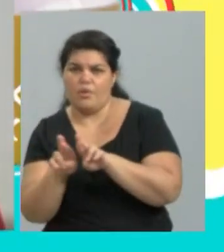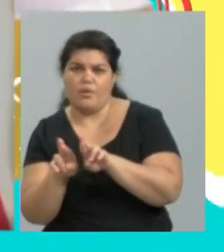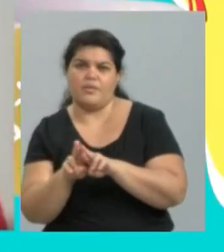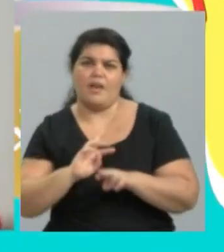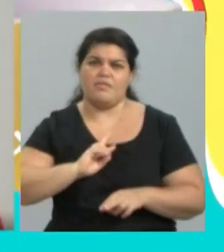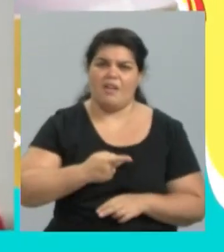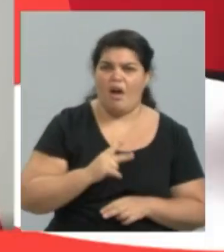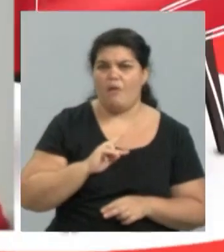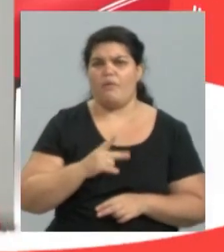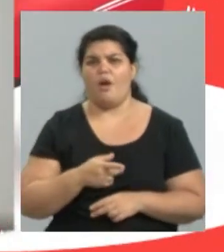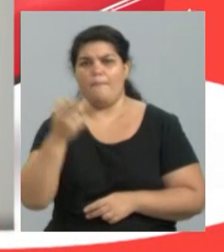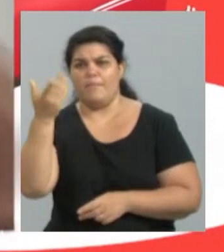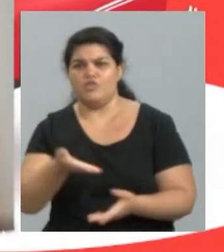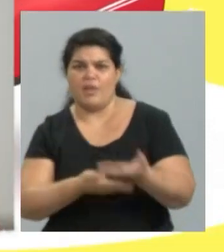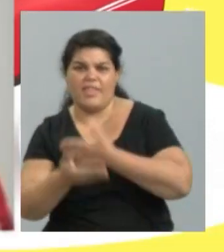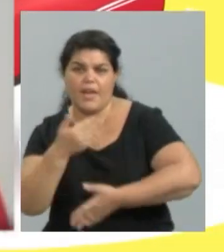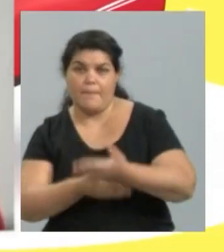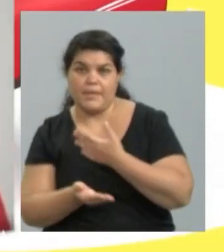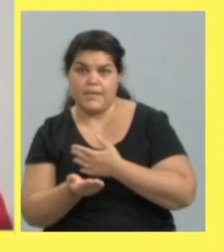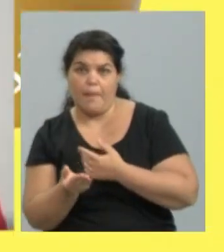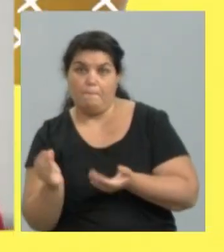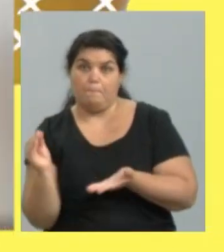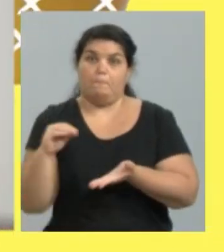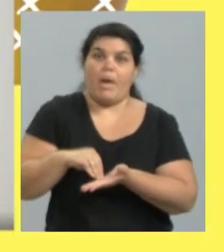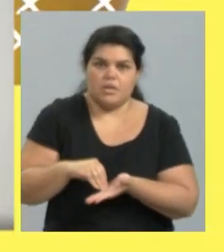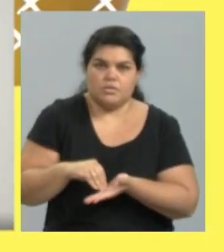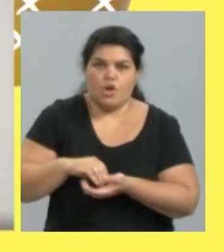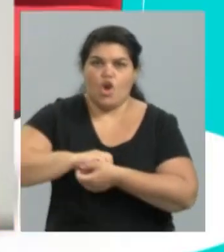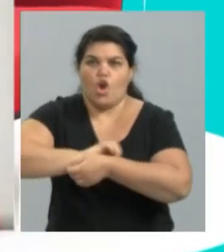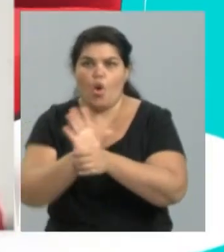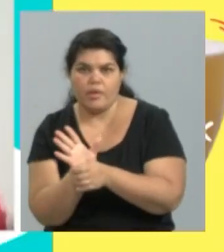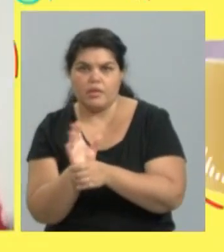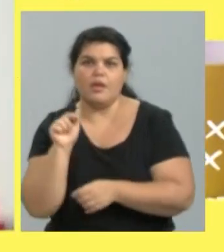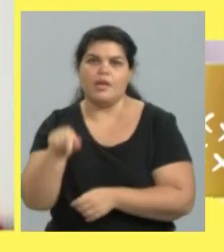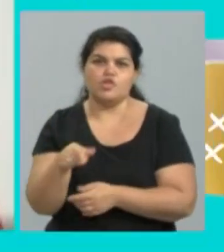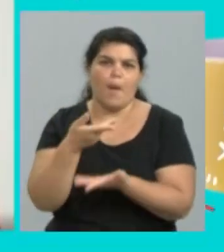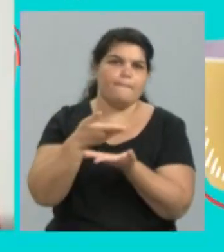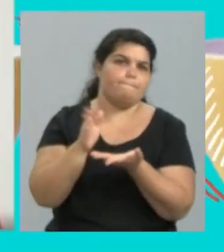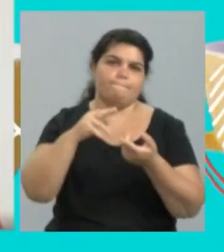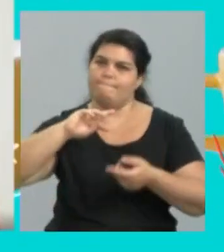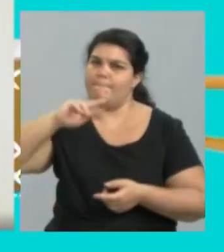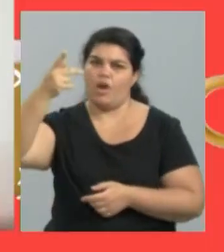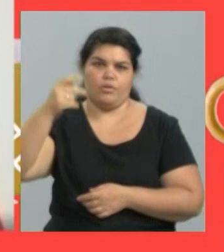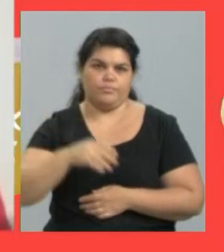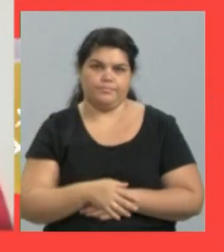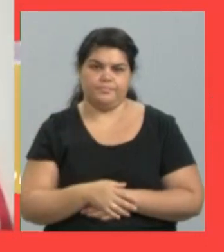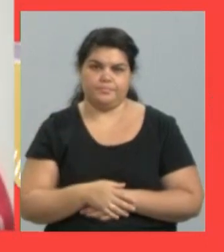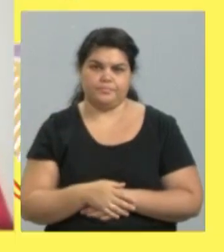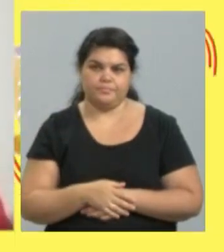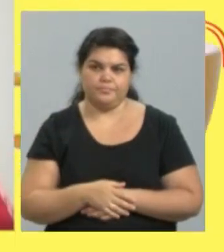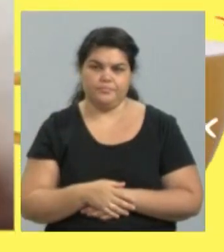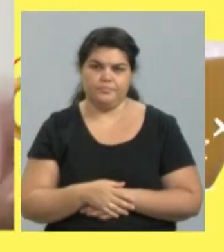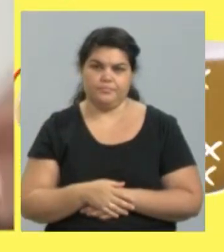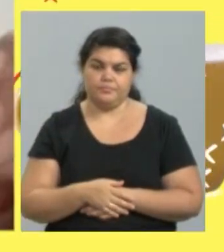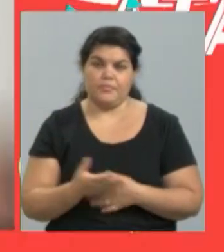si eras una persona con discapacidad y tenías COVID, era como mucho más compleja la situación de discriminación. Entonces,